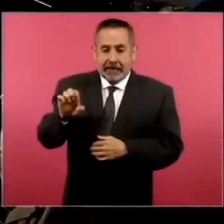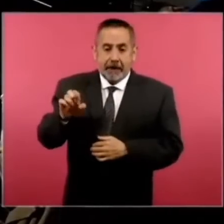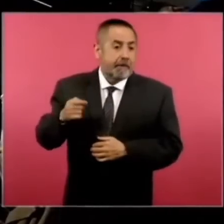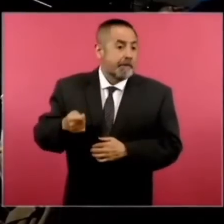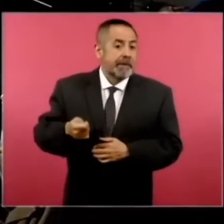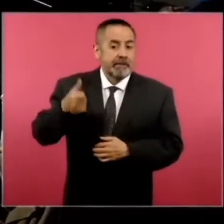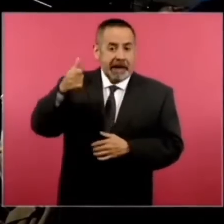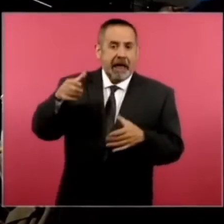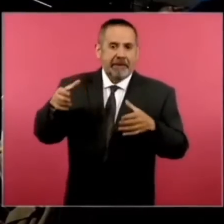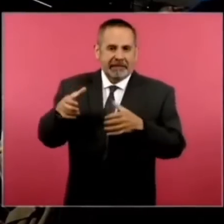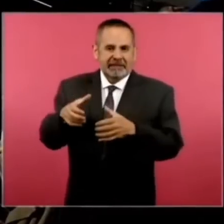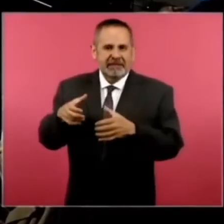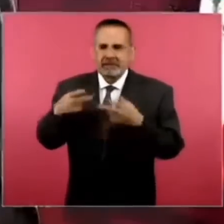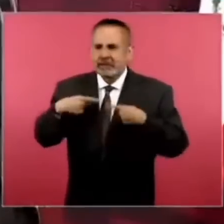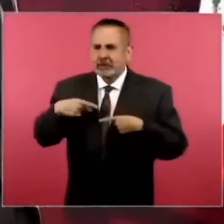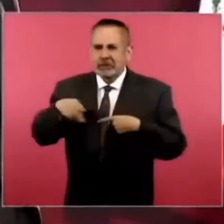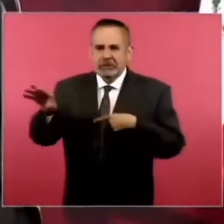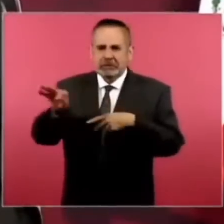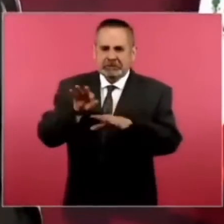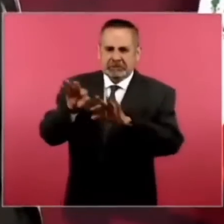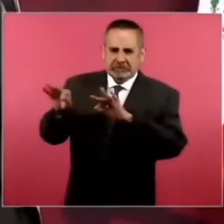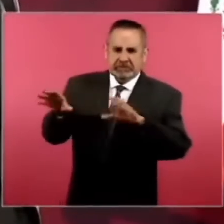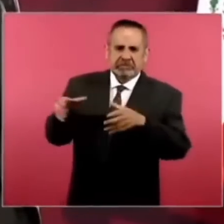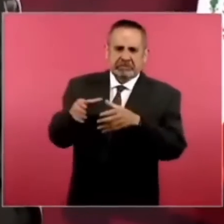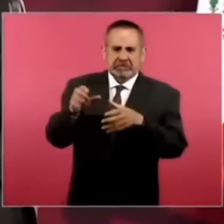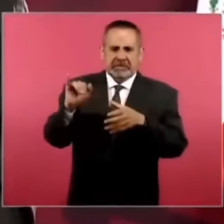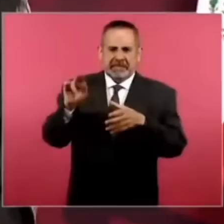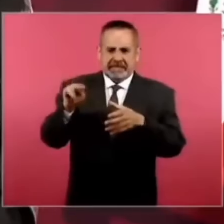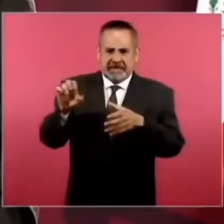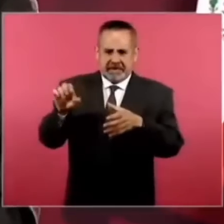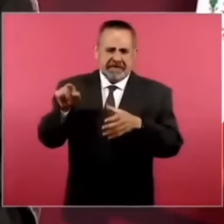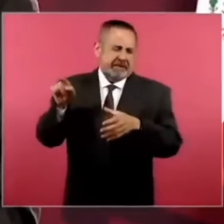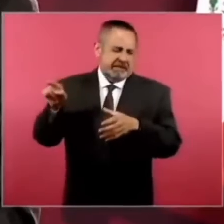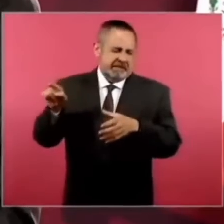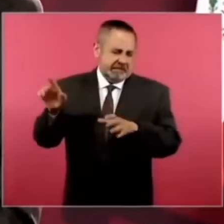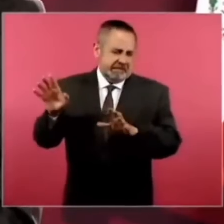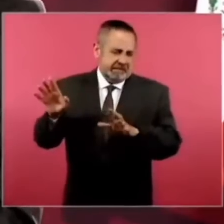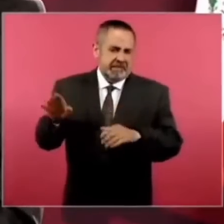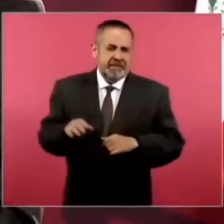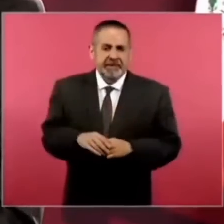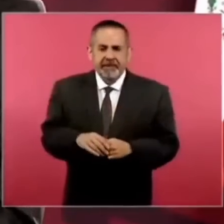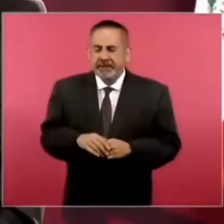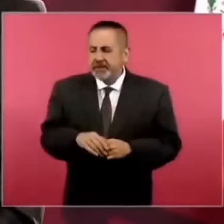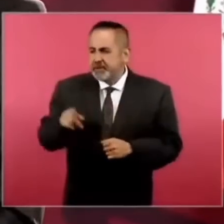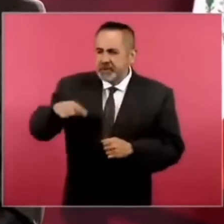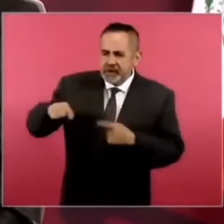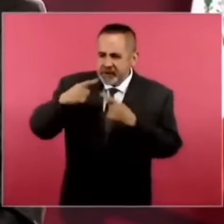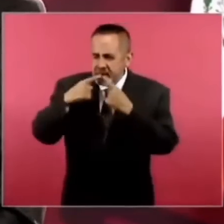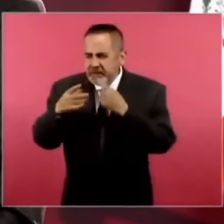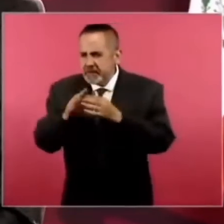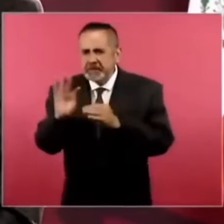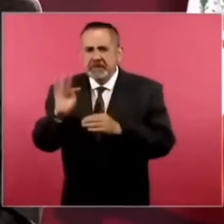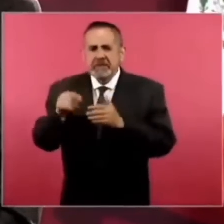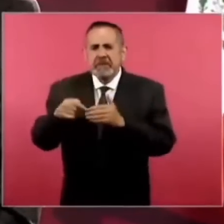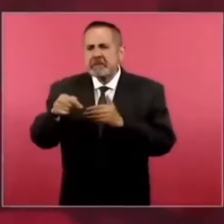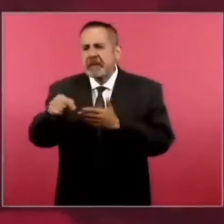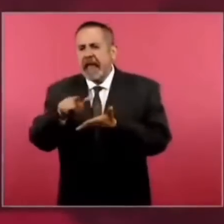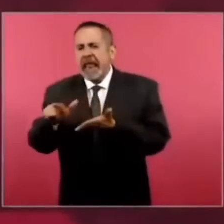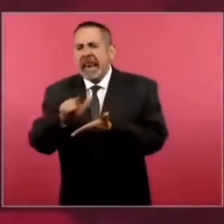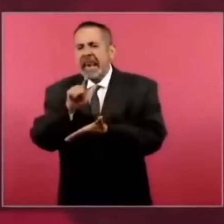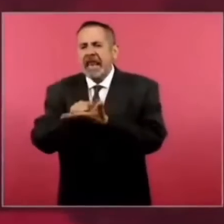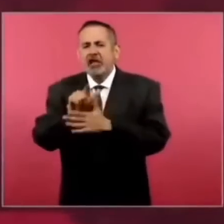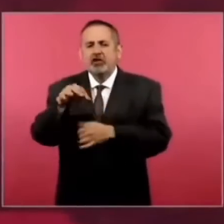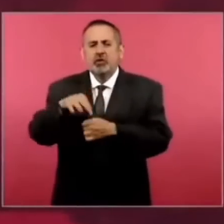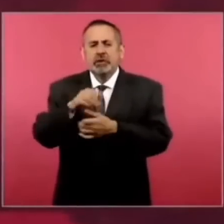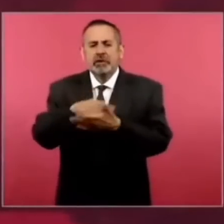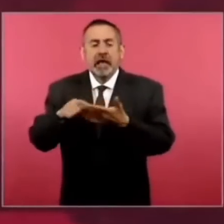ciudadano, independiente, y se estaba aprobando una ley electoral